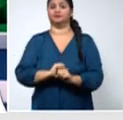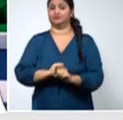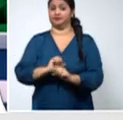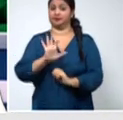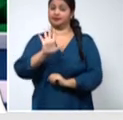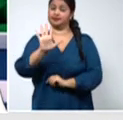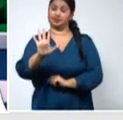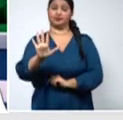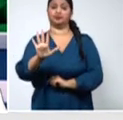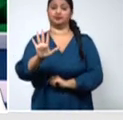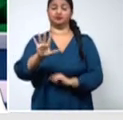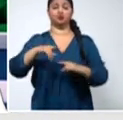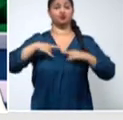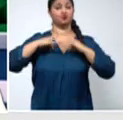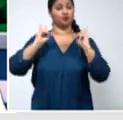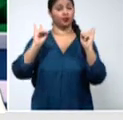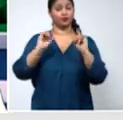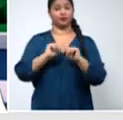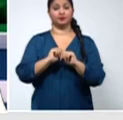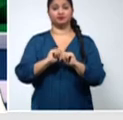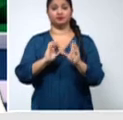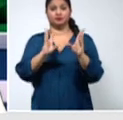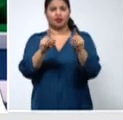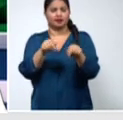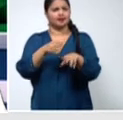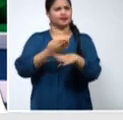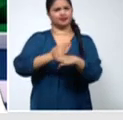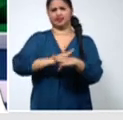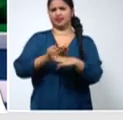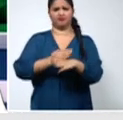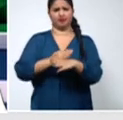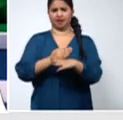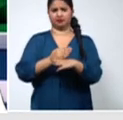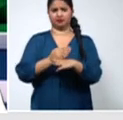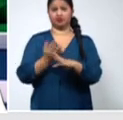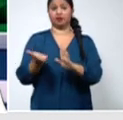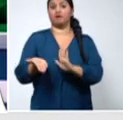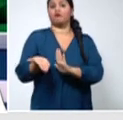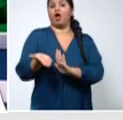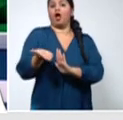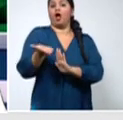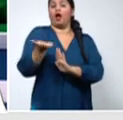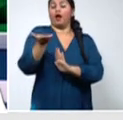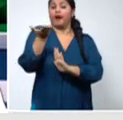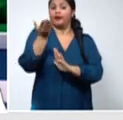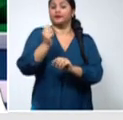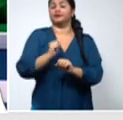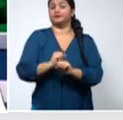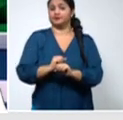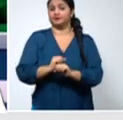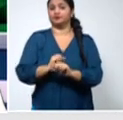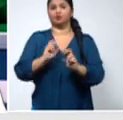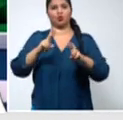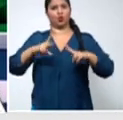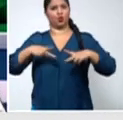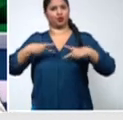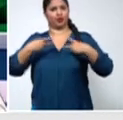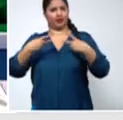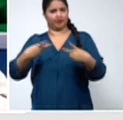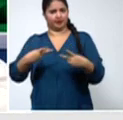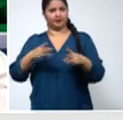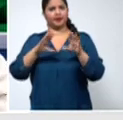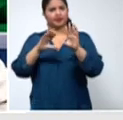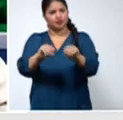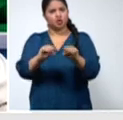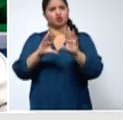una cifra que realmente es elevada y que reiteramos nuestras condolencias a